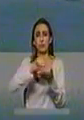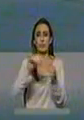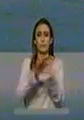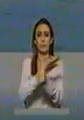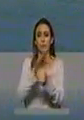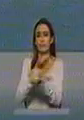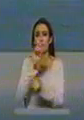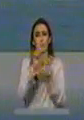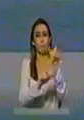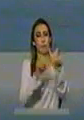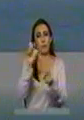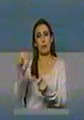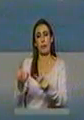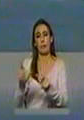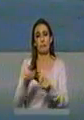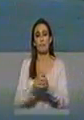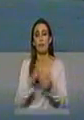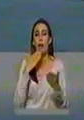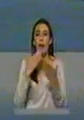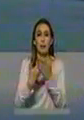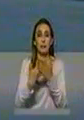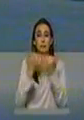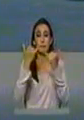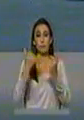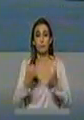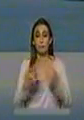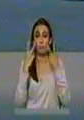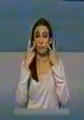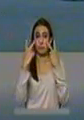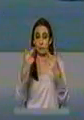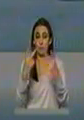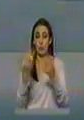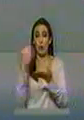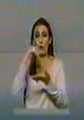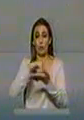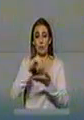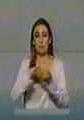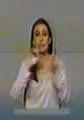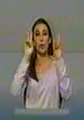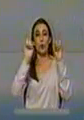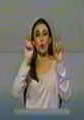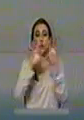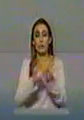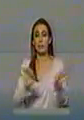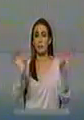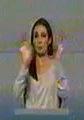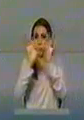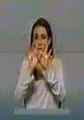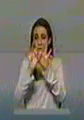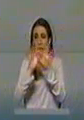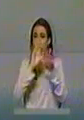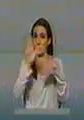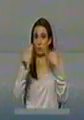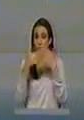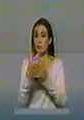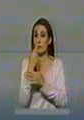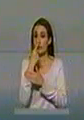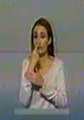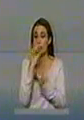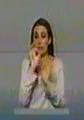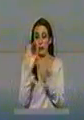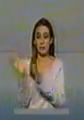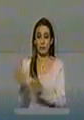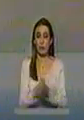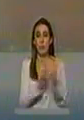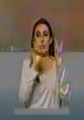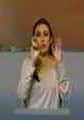litoral ecuatoriano. Gracias por acompañarnos una vez más. Hoy trataremos un tema de alto interés para el país, el tema